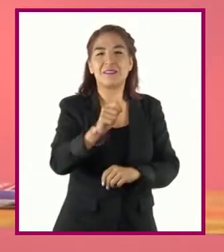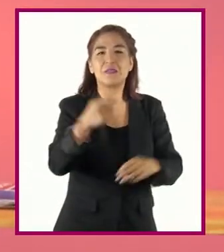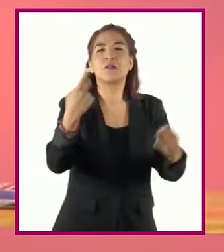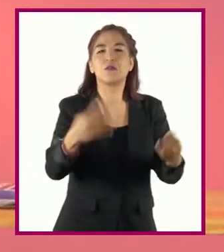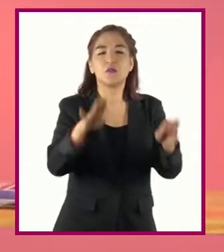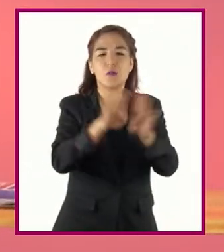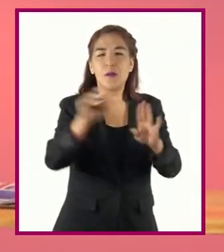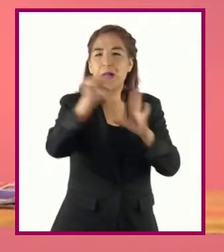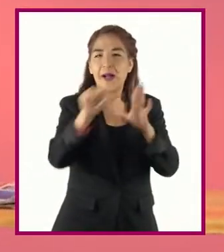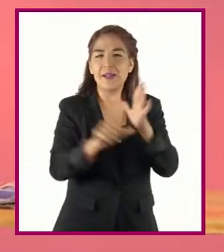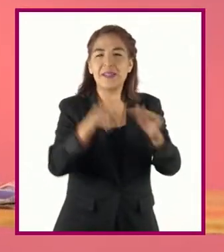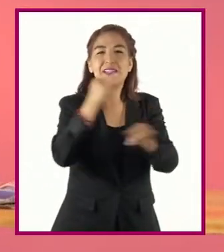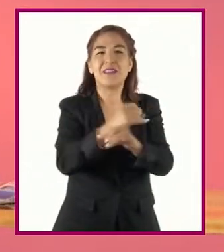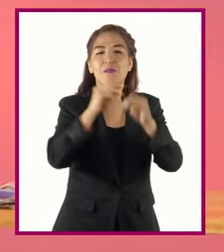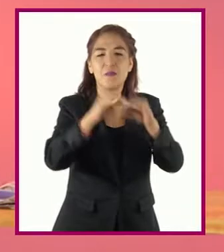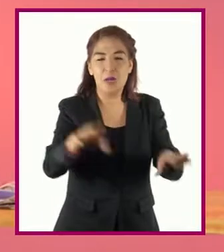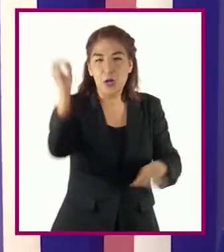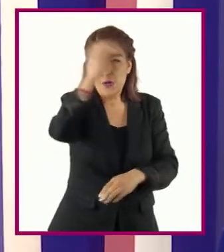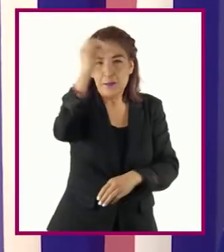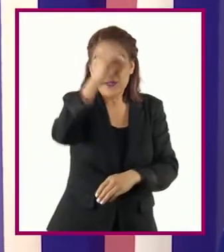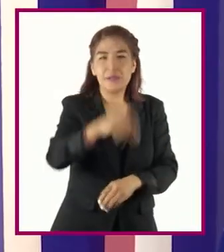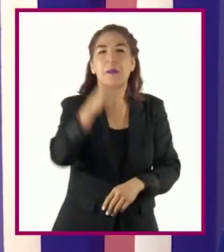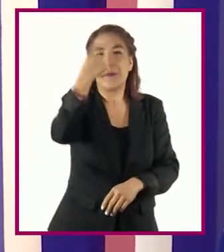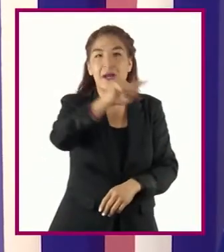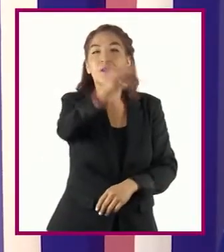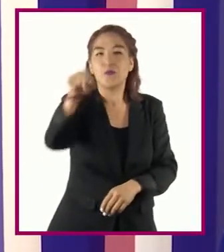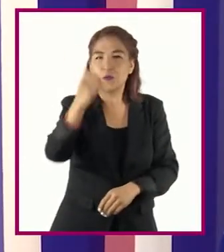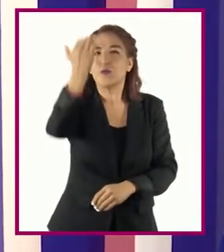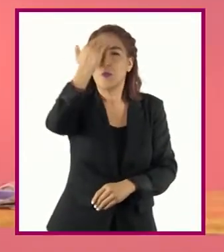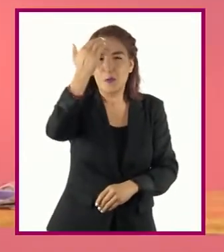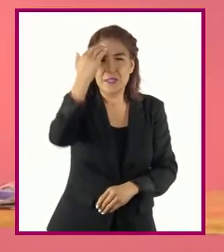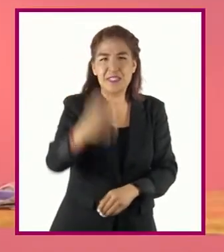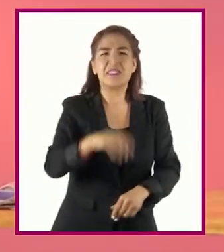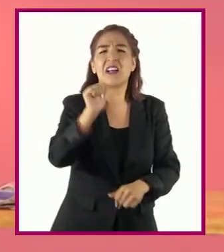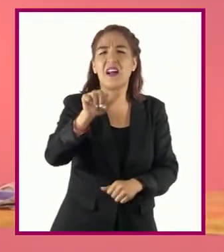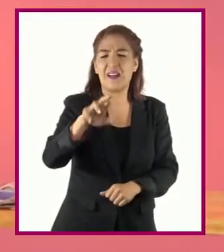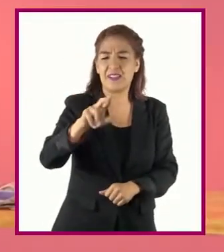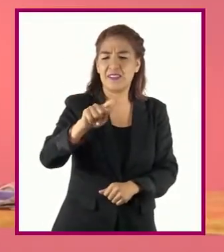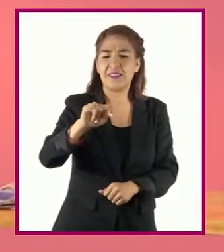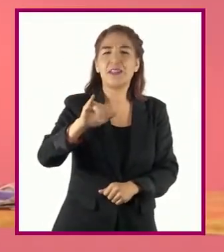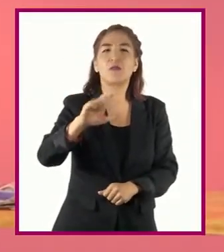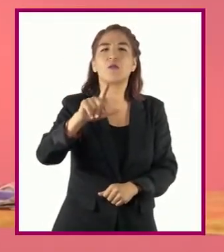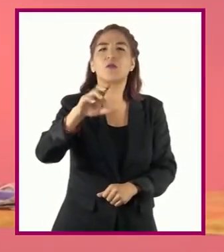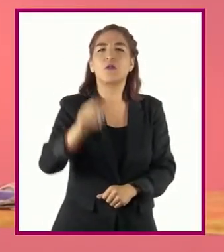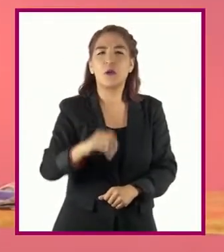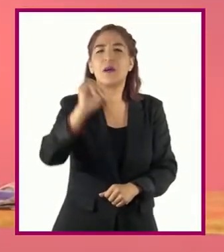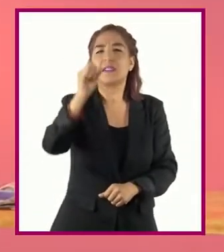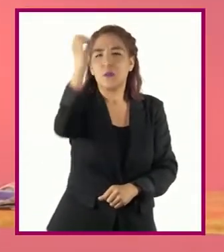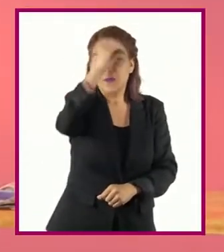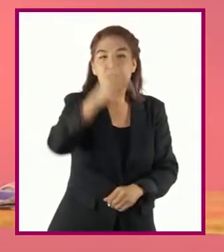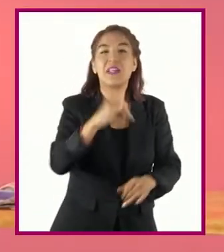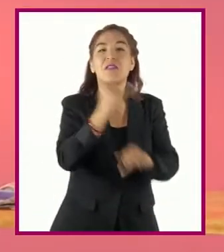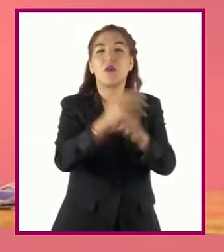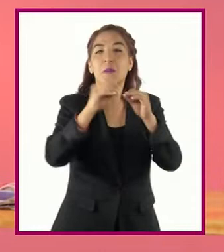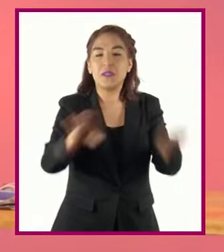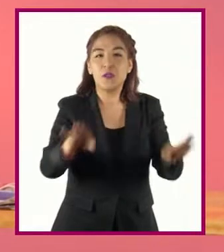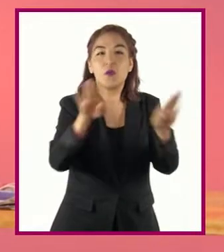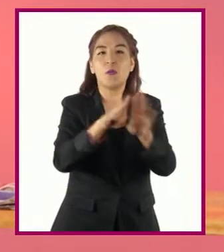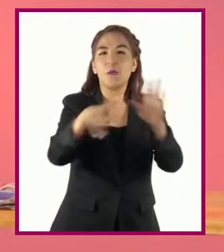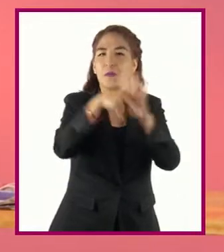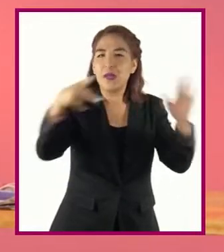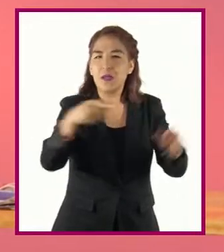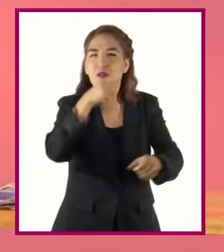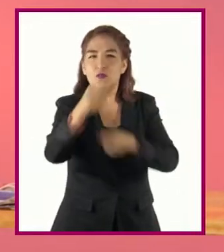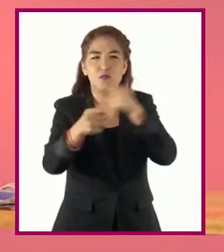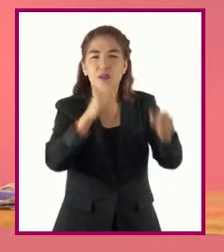de opinión para que los vayan reconociendo. Un artículo de opinión es un texto periodístico y argumentativo